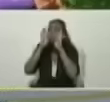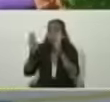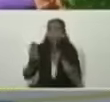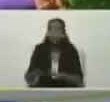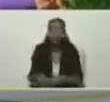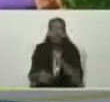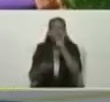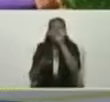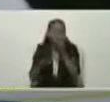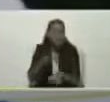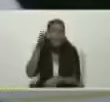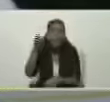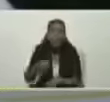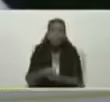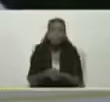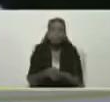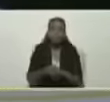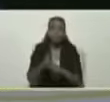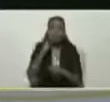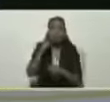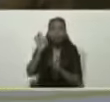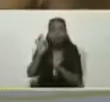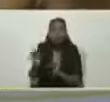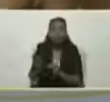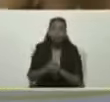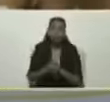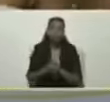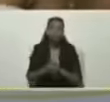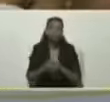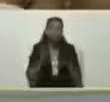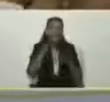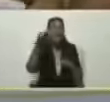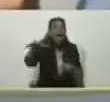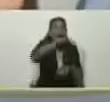aquí, parto humanizado por allá.